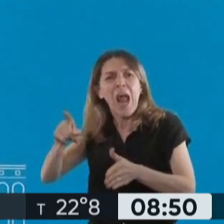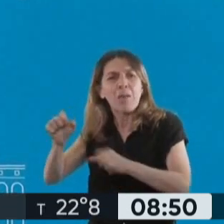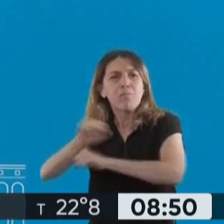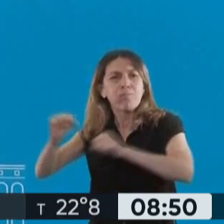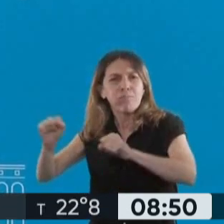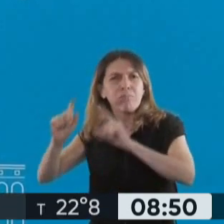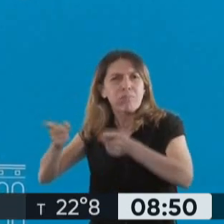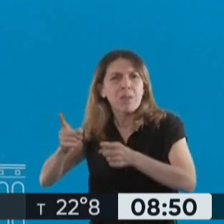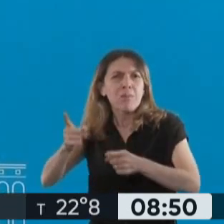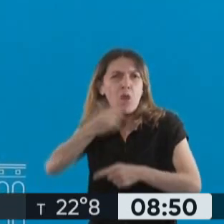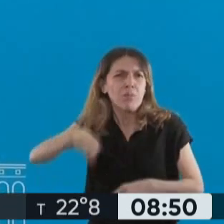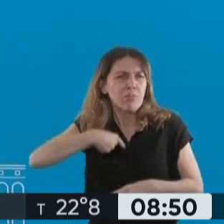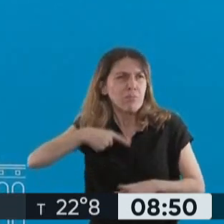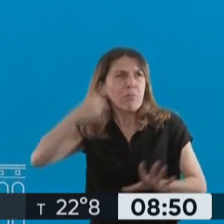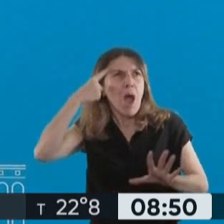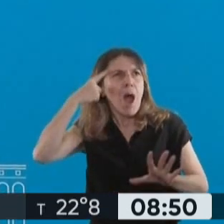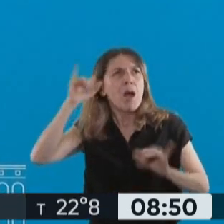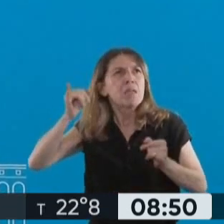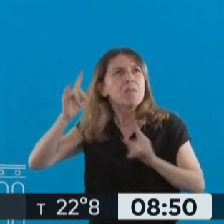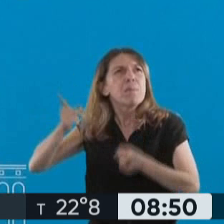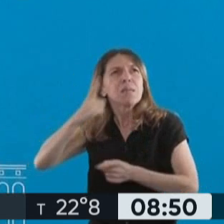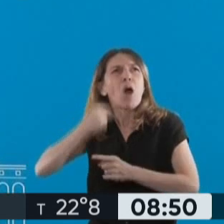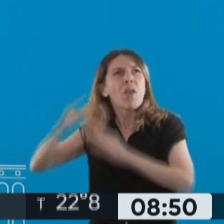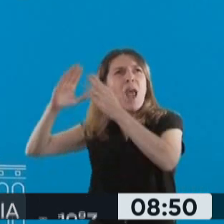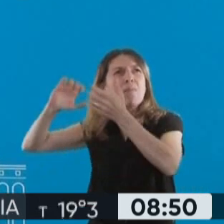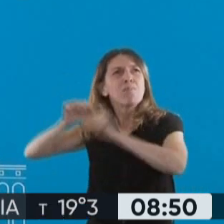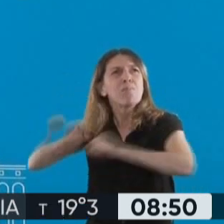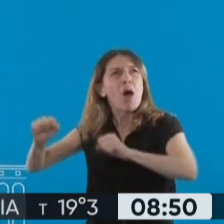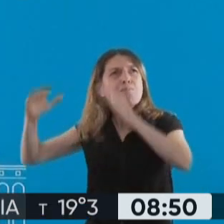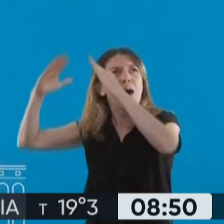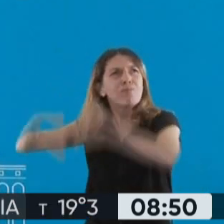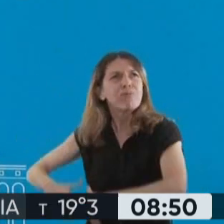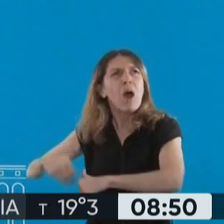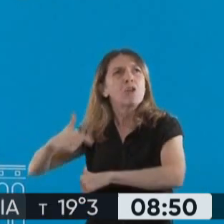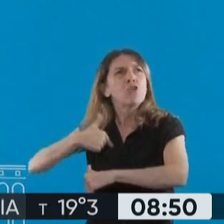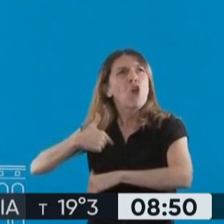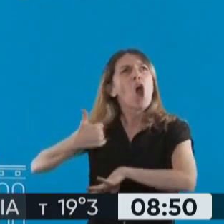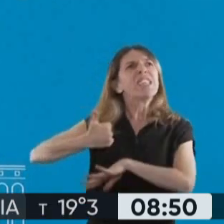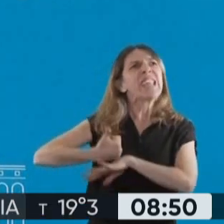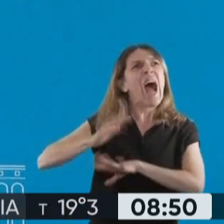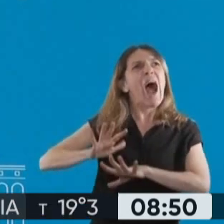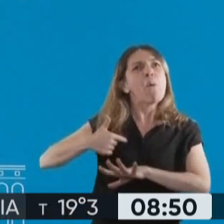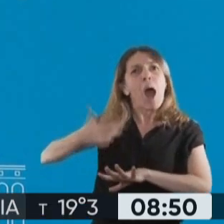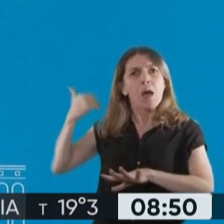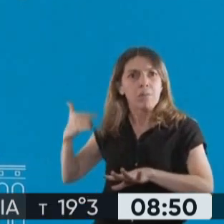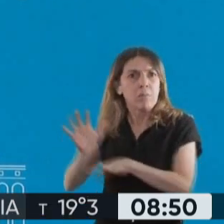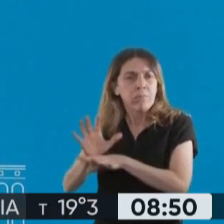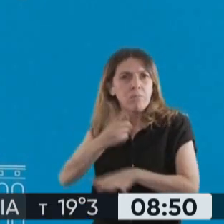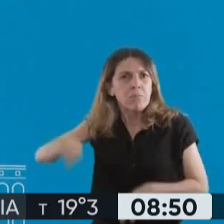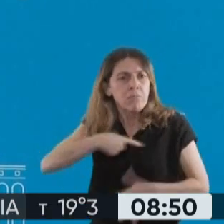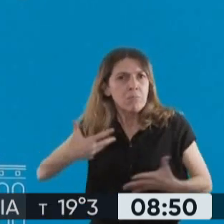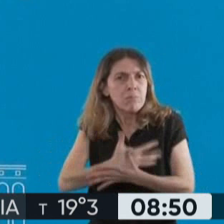recordamos exactamente dónde estábamos y qué pasó ese día que conmocionó a la Argentina, y